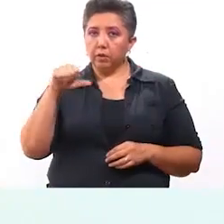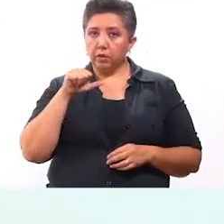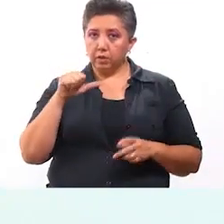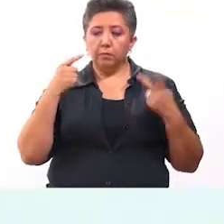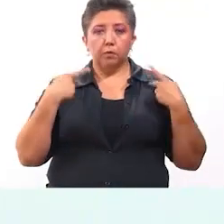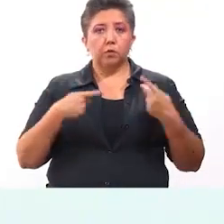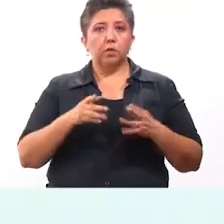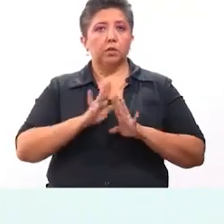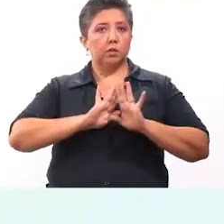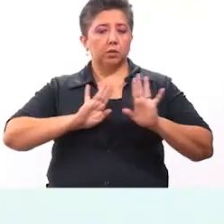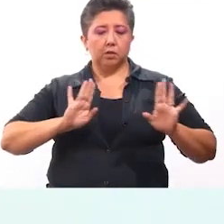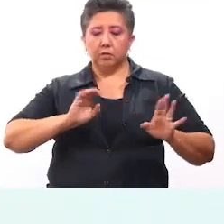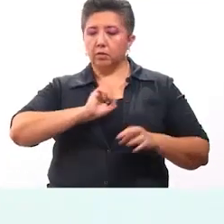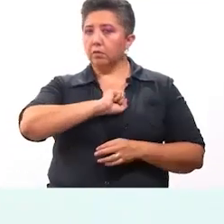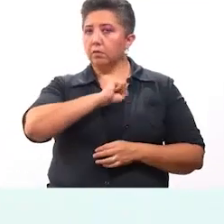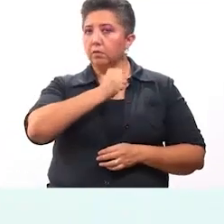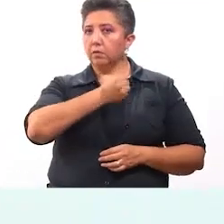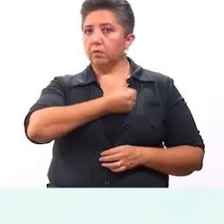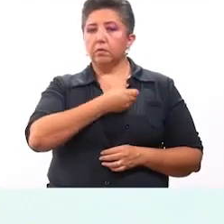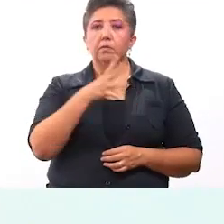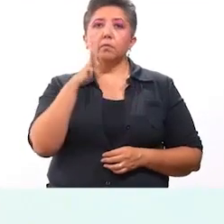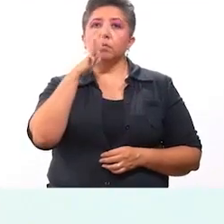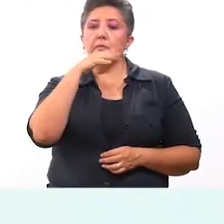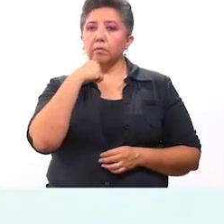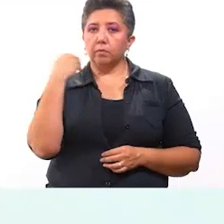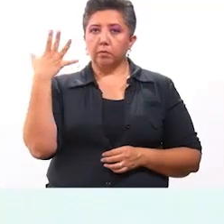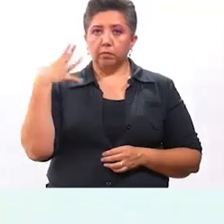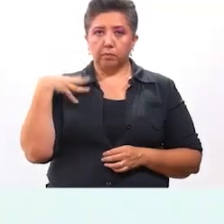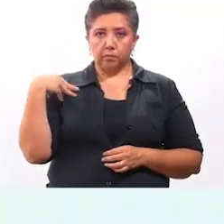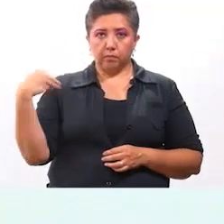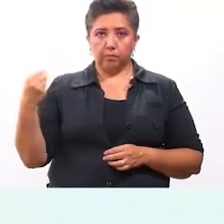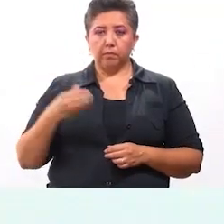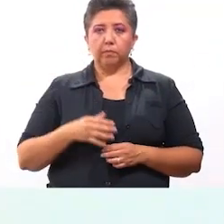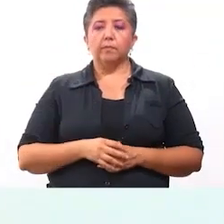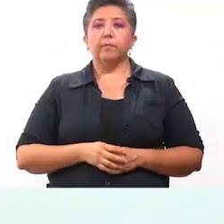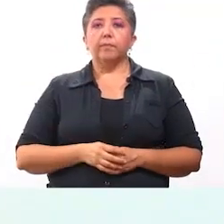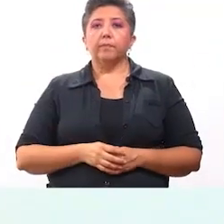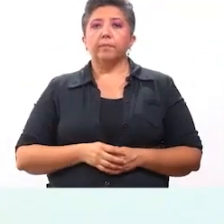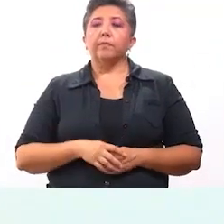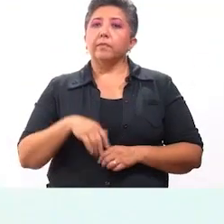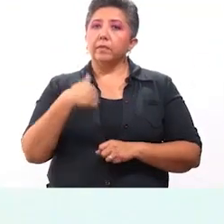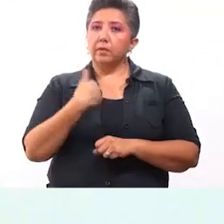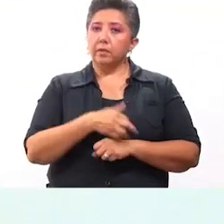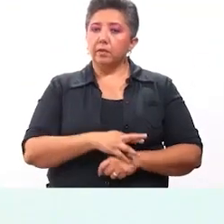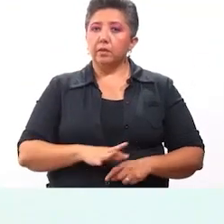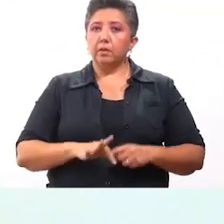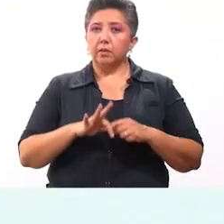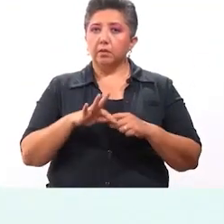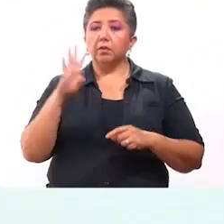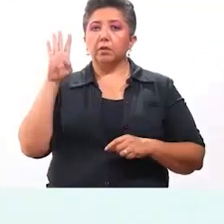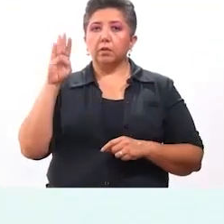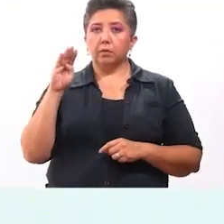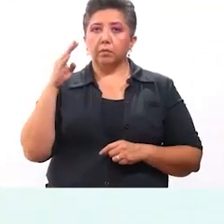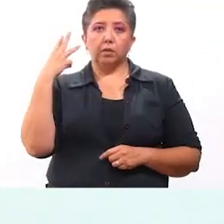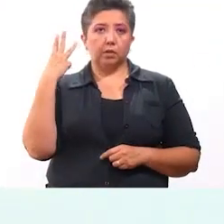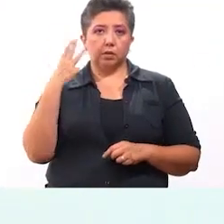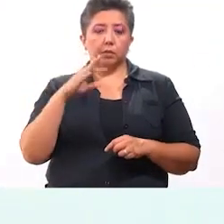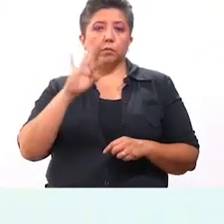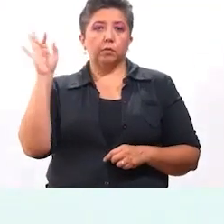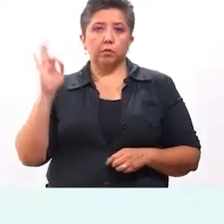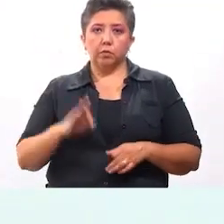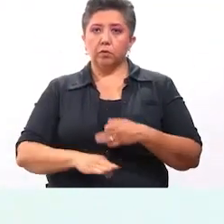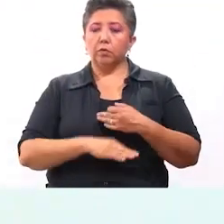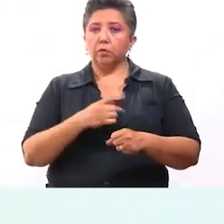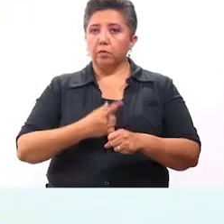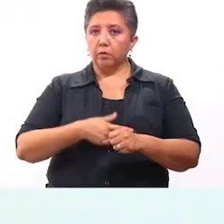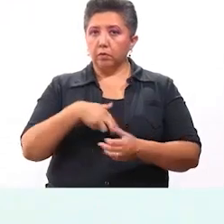102.316 pacientes ya se recuperaron, no presentan síntomas ni pueden contagiar. Esta cifra representa el 93% del